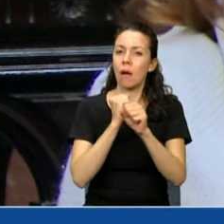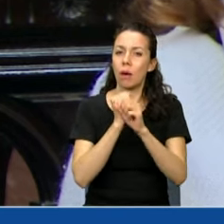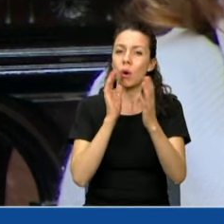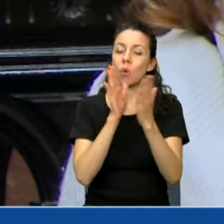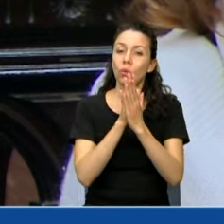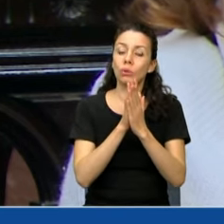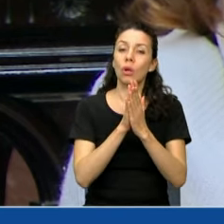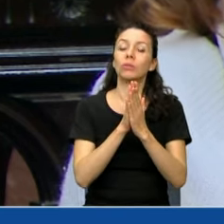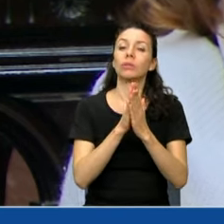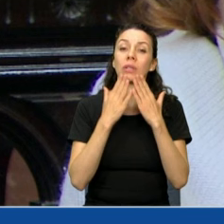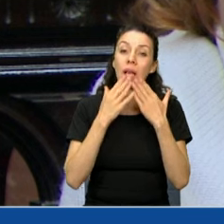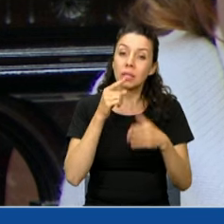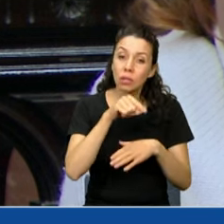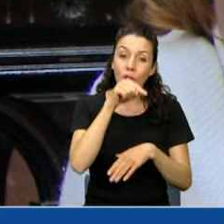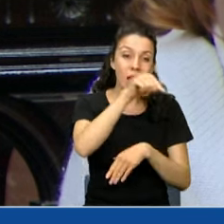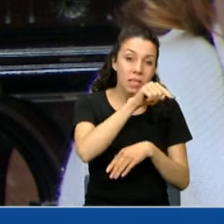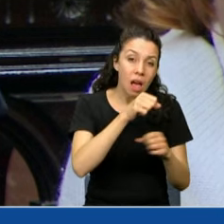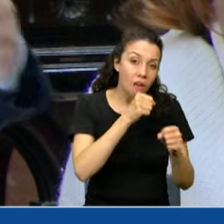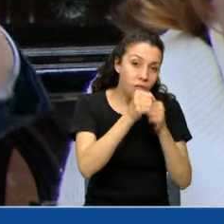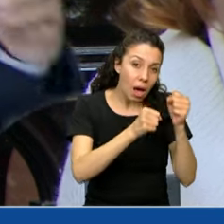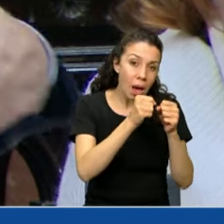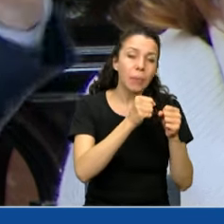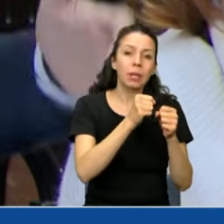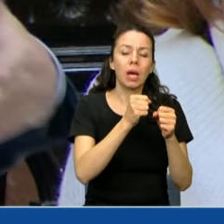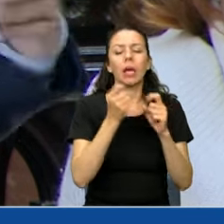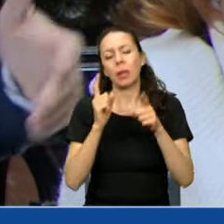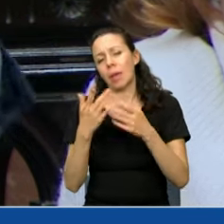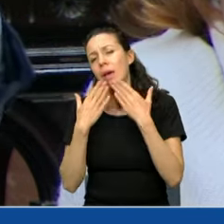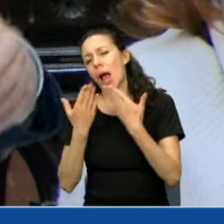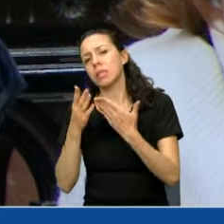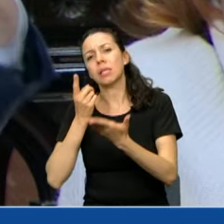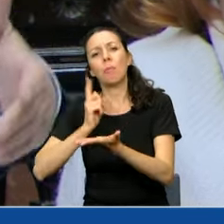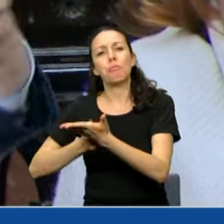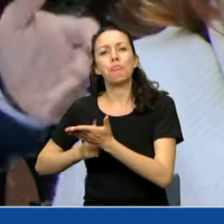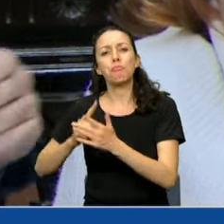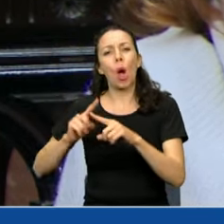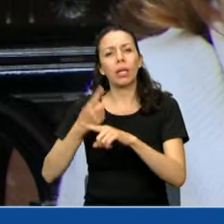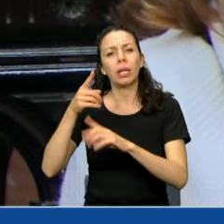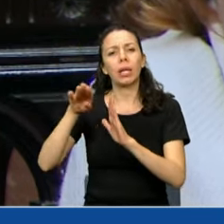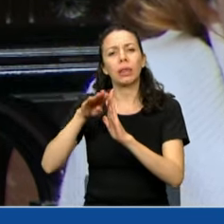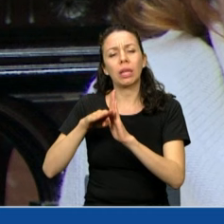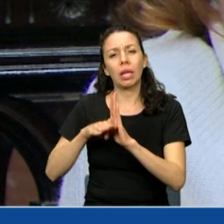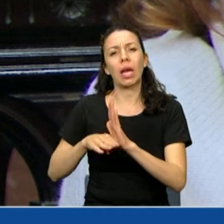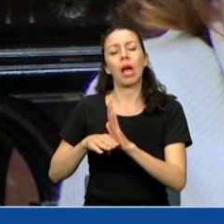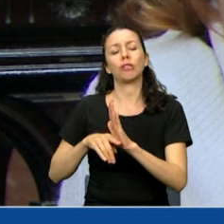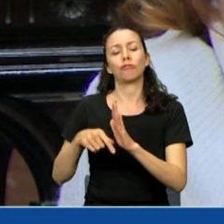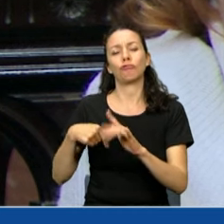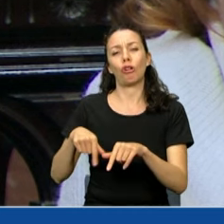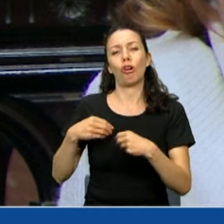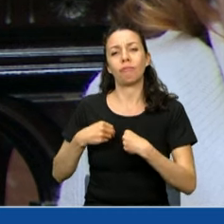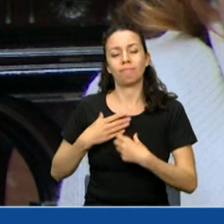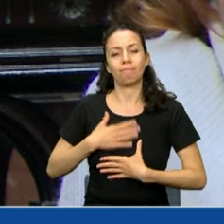esa fábrica y a distintas políticas activas que hoy celebro que se conviertan en